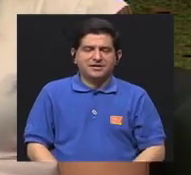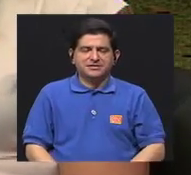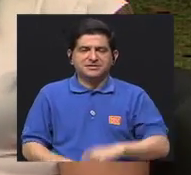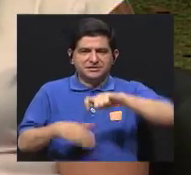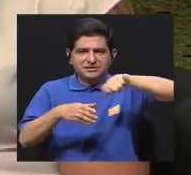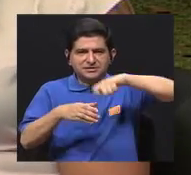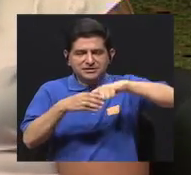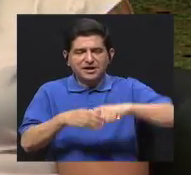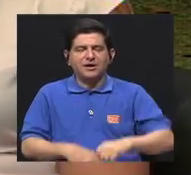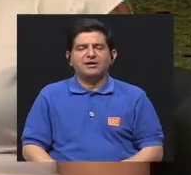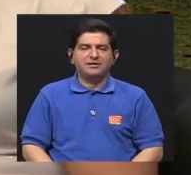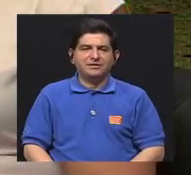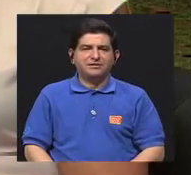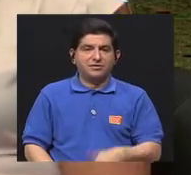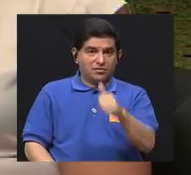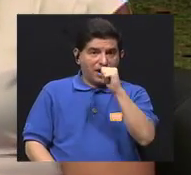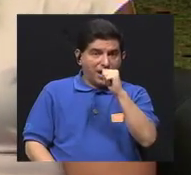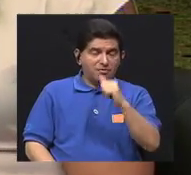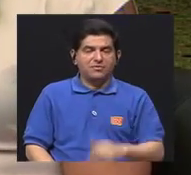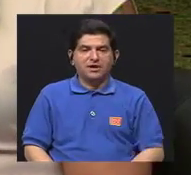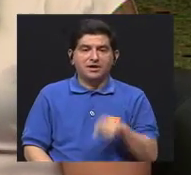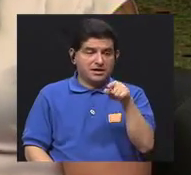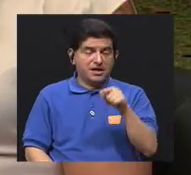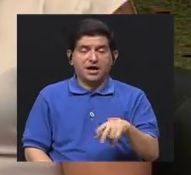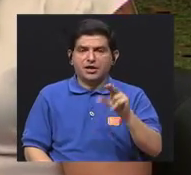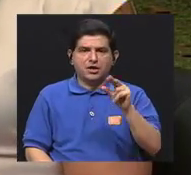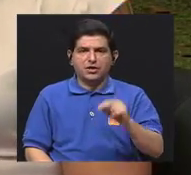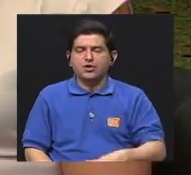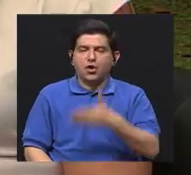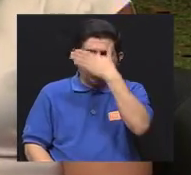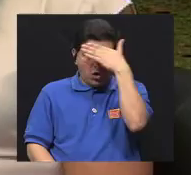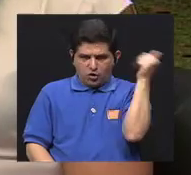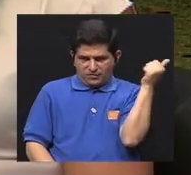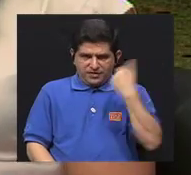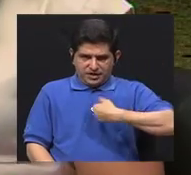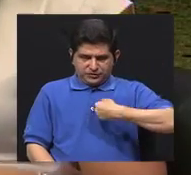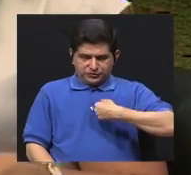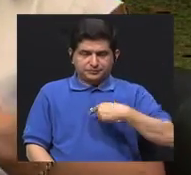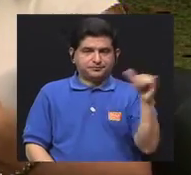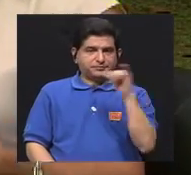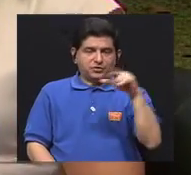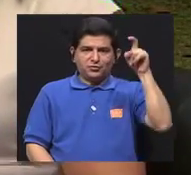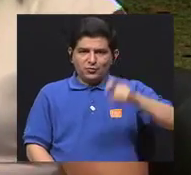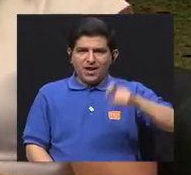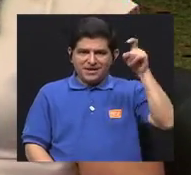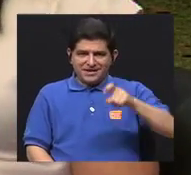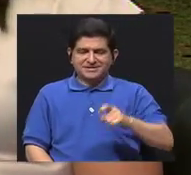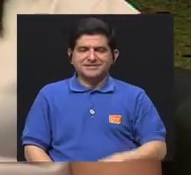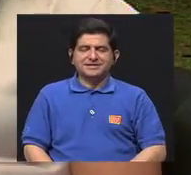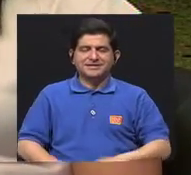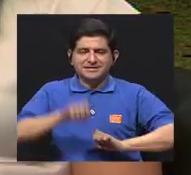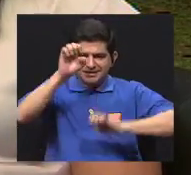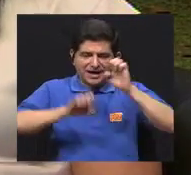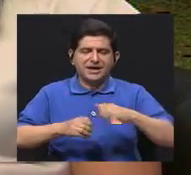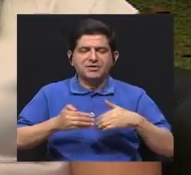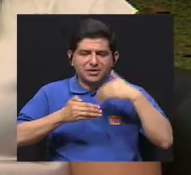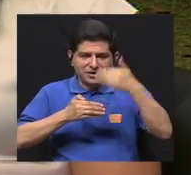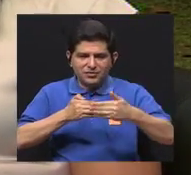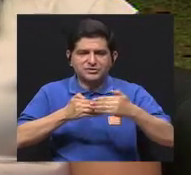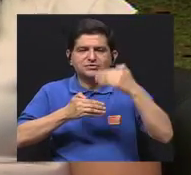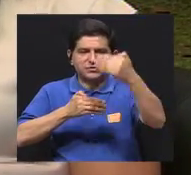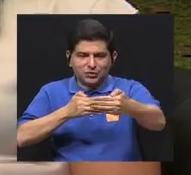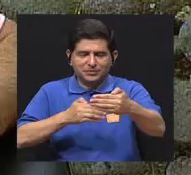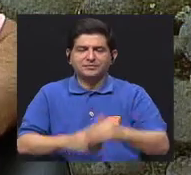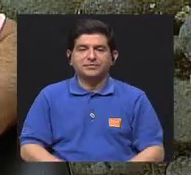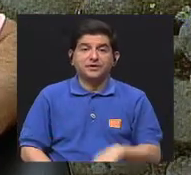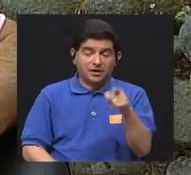etcétera. Y no debería olvidarlos, no debería olvidar que también necesitan una valoración periódica.